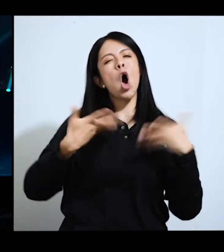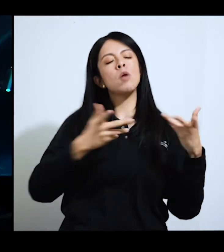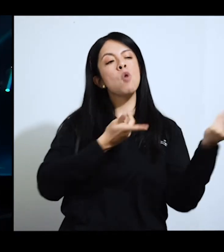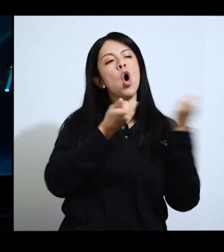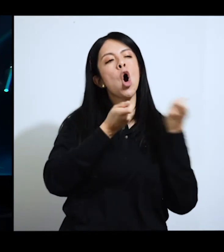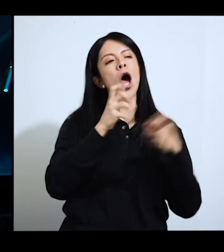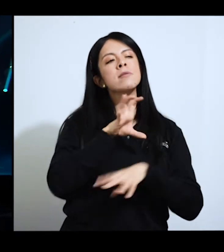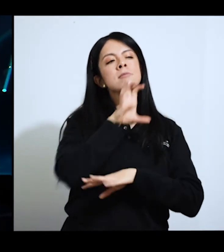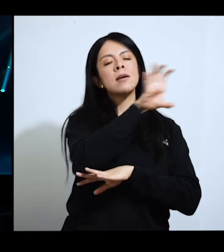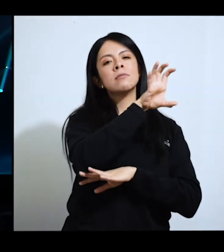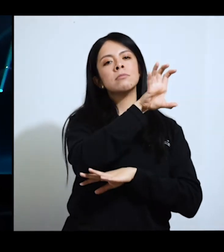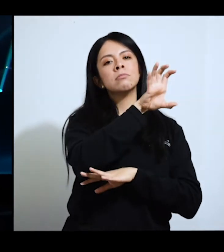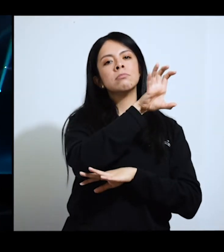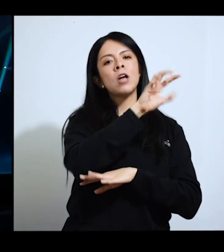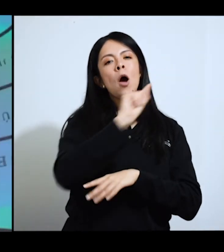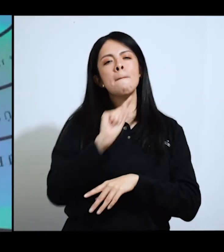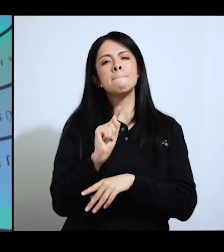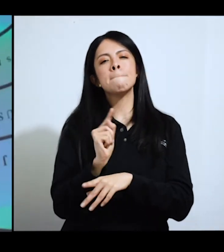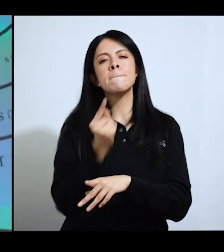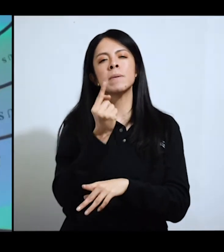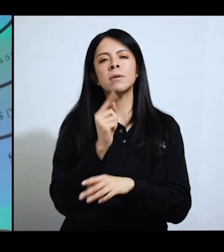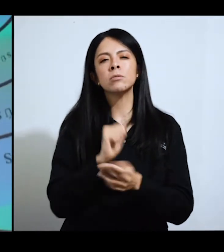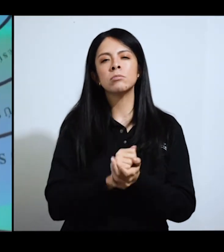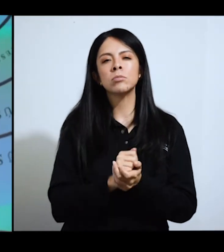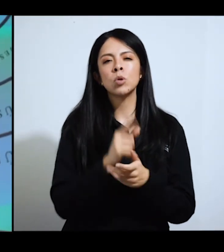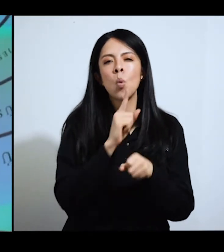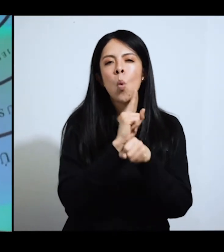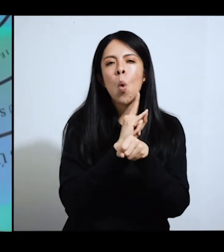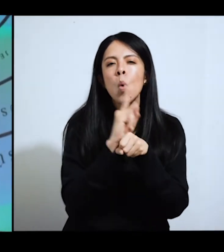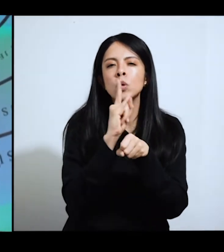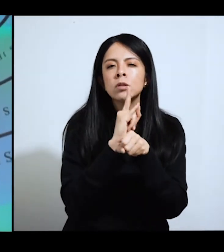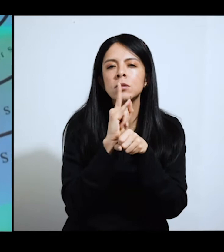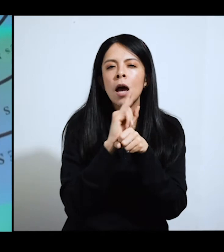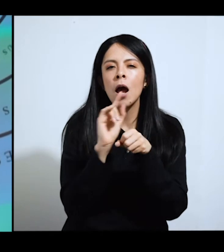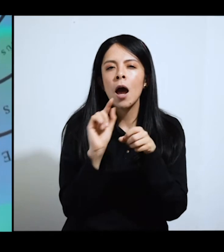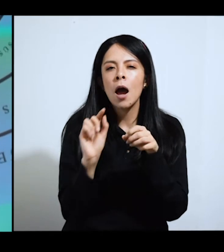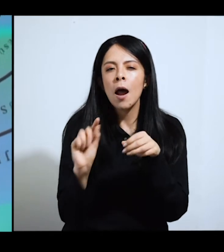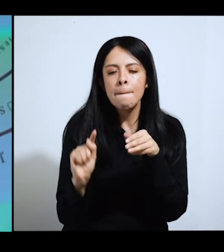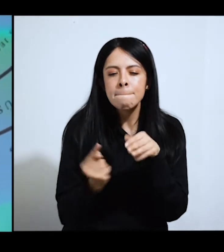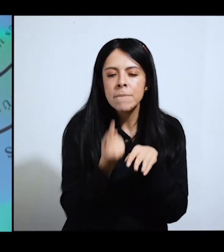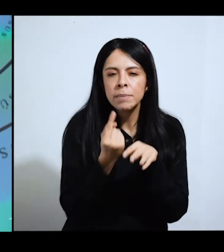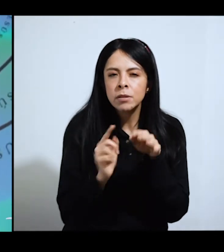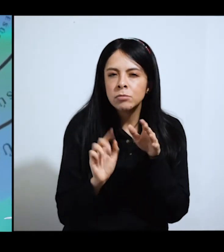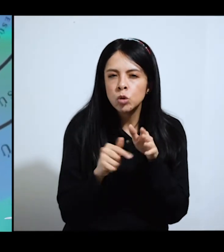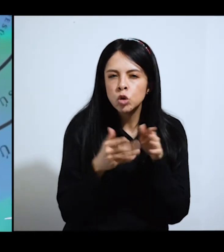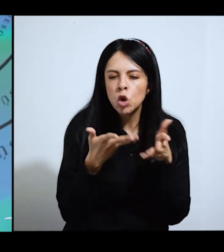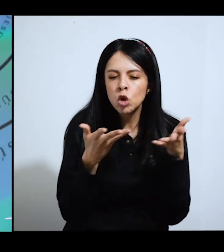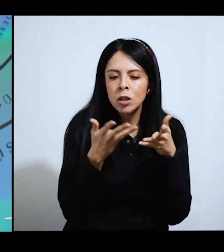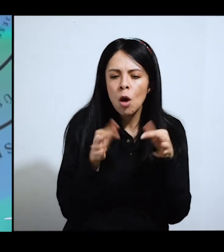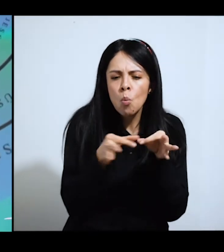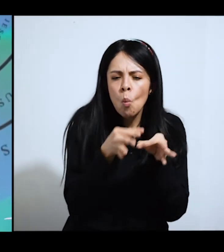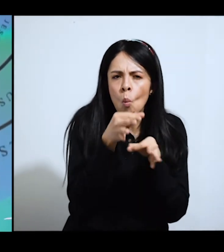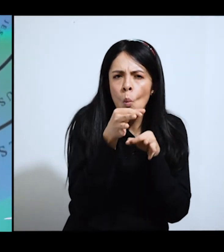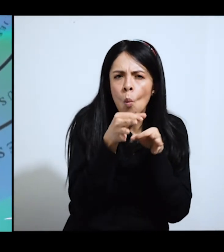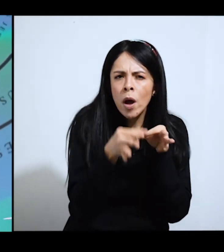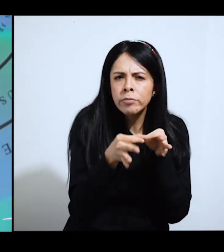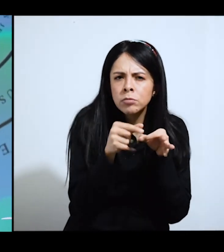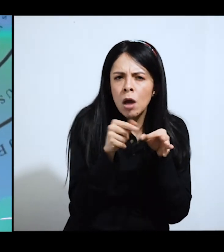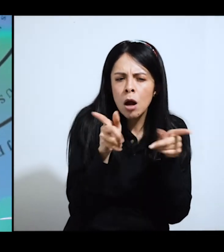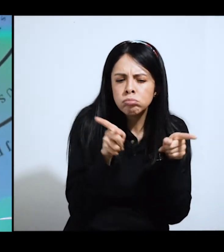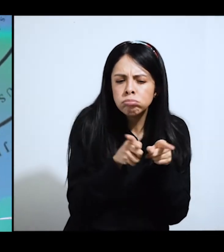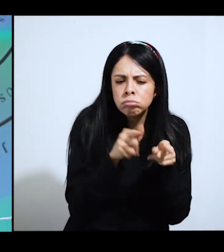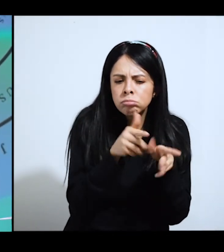esto, su punto de partida, de entrada, era un pueblito. Los demonios dijeron: si conquistamos